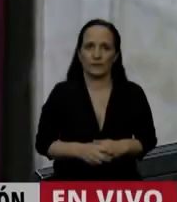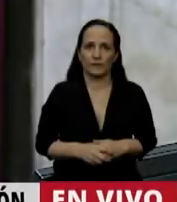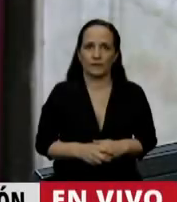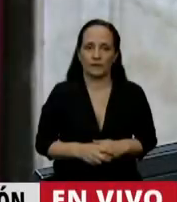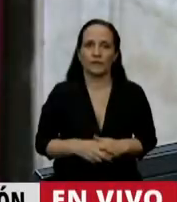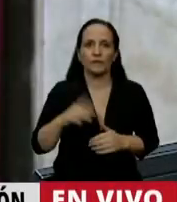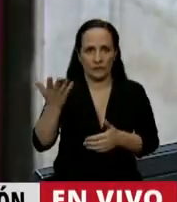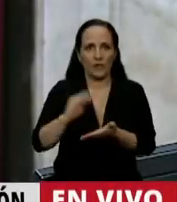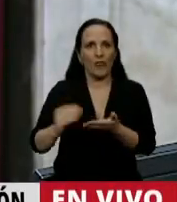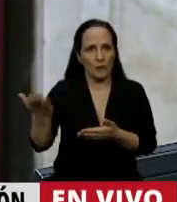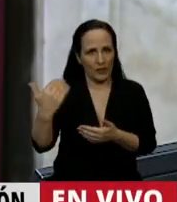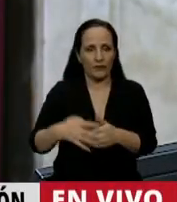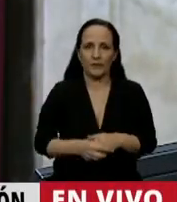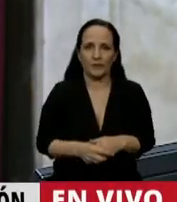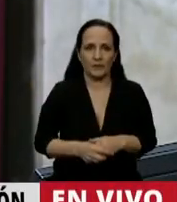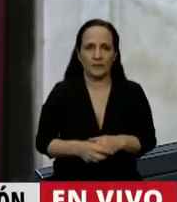Sí, diputado.